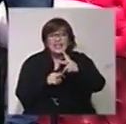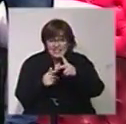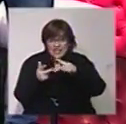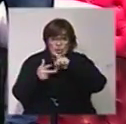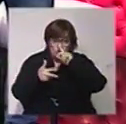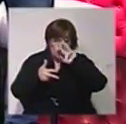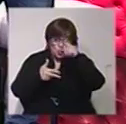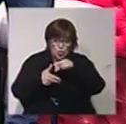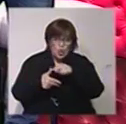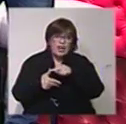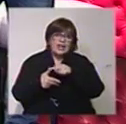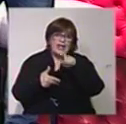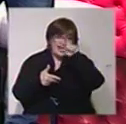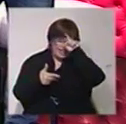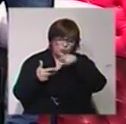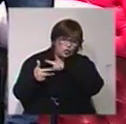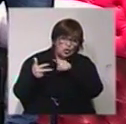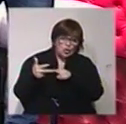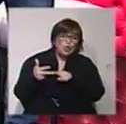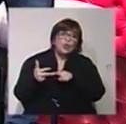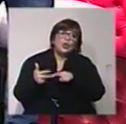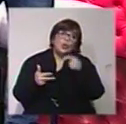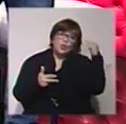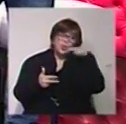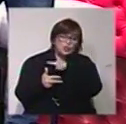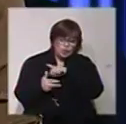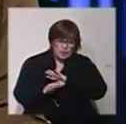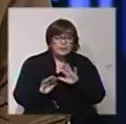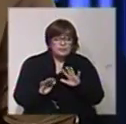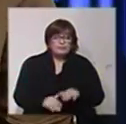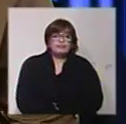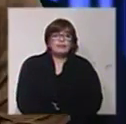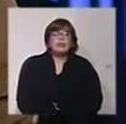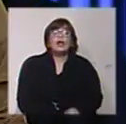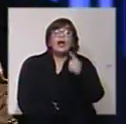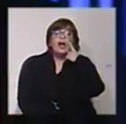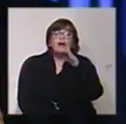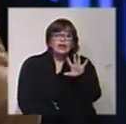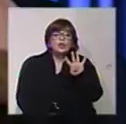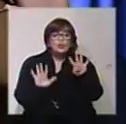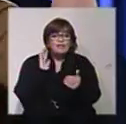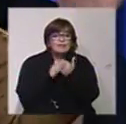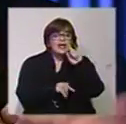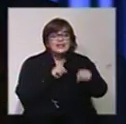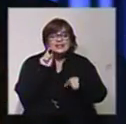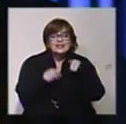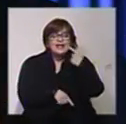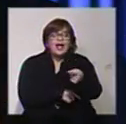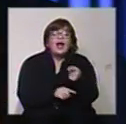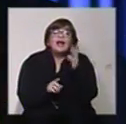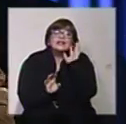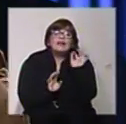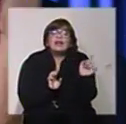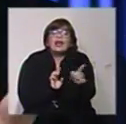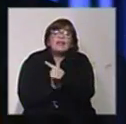Uruguay. O sea, Uruguay, Egipto y Rusia es el que va a tratar de pelear algo. Bien. Bueno, muy bien. Así que mañana a las 9 de la mañana cada uno sabrá qué plan